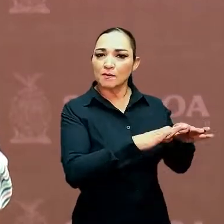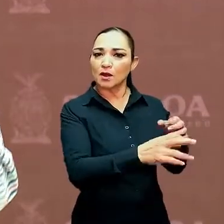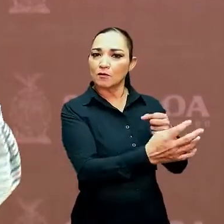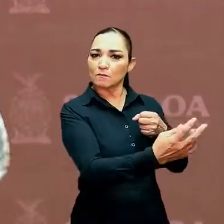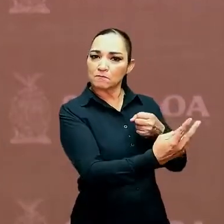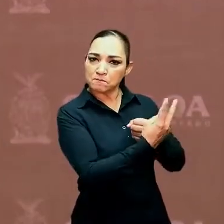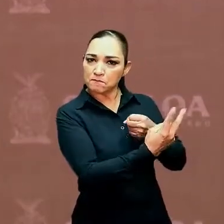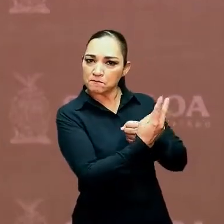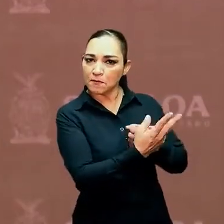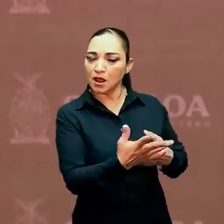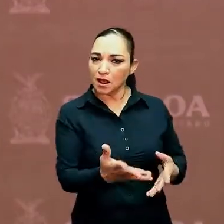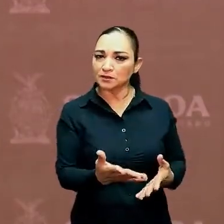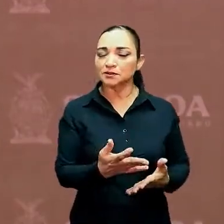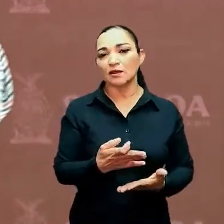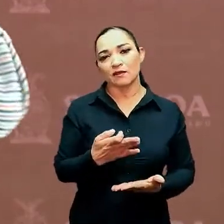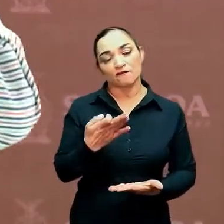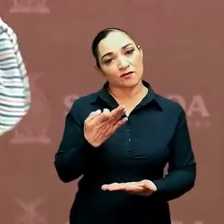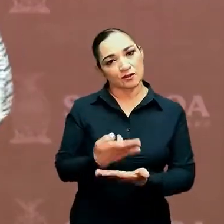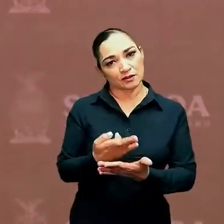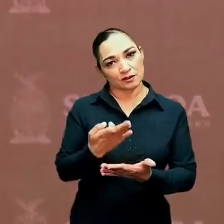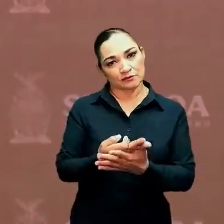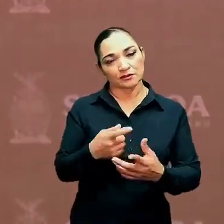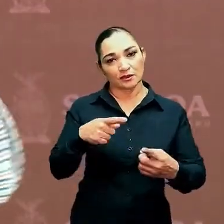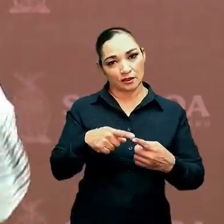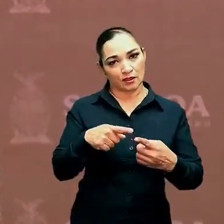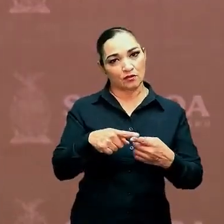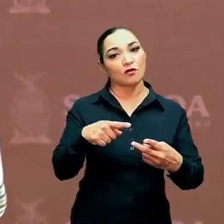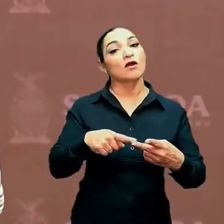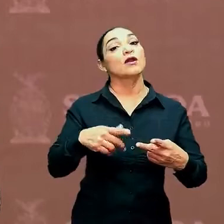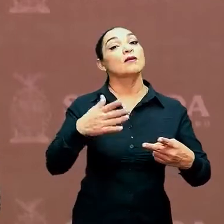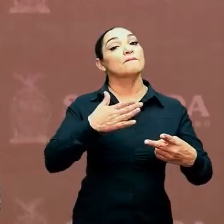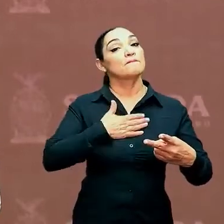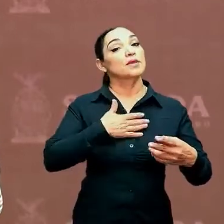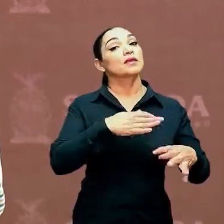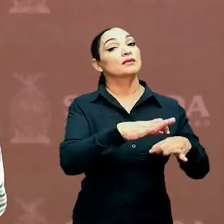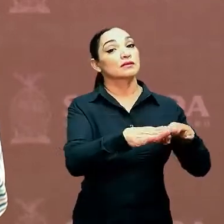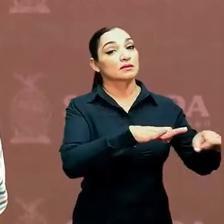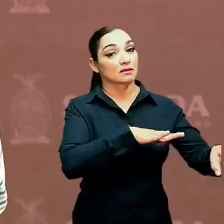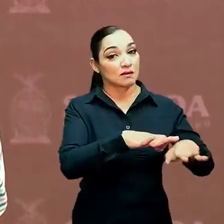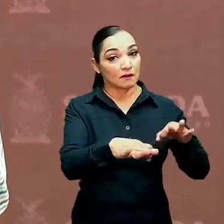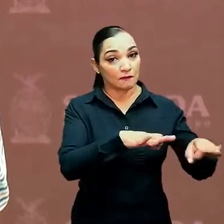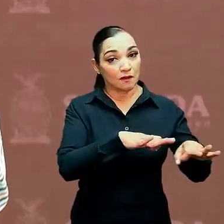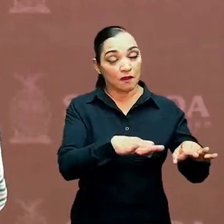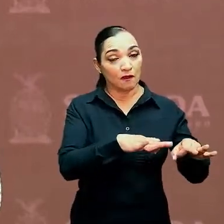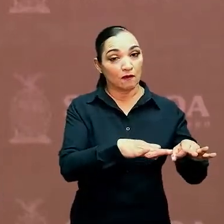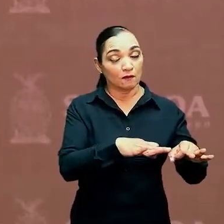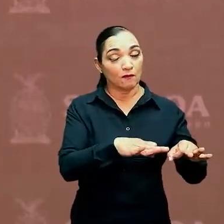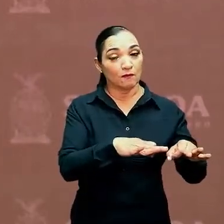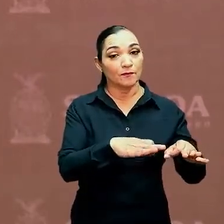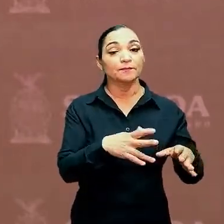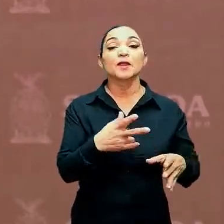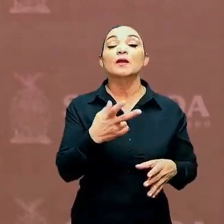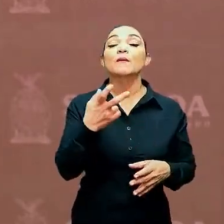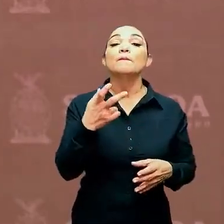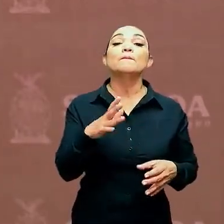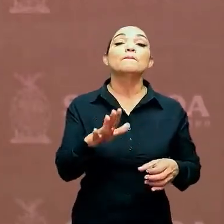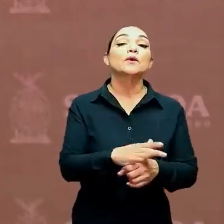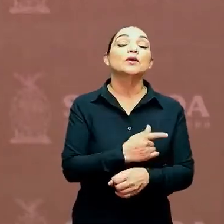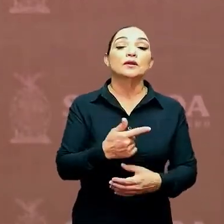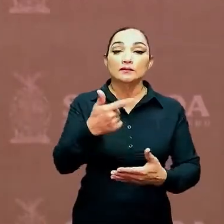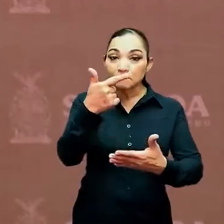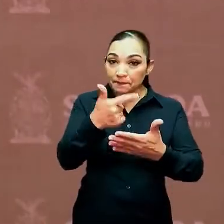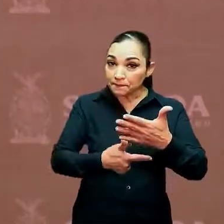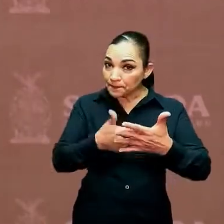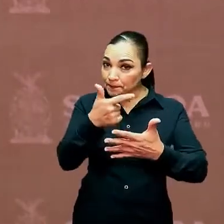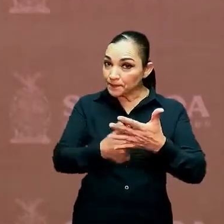solamente financiero, sino el desempeño de funciones. ¿Por qué? Porque las auditorías son